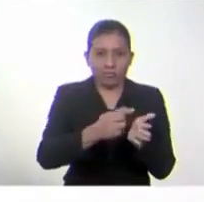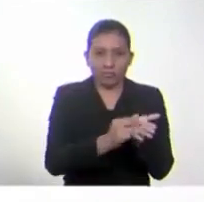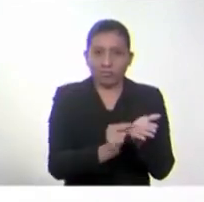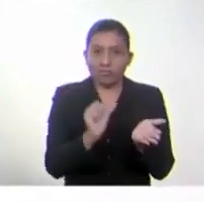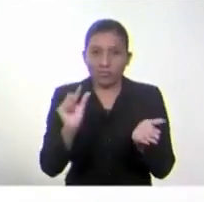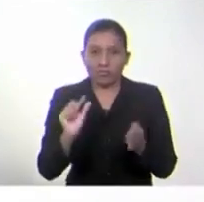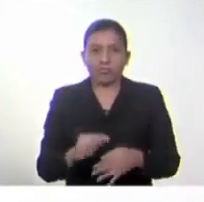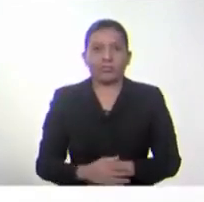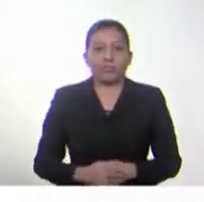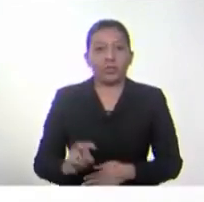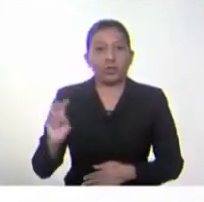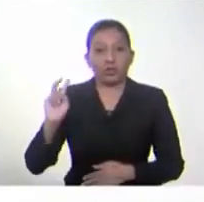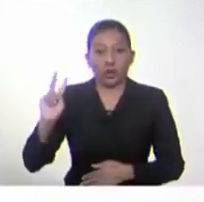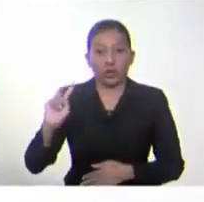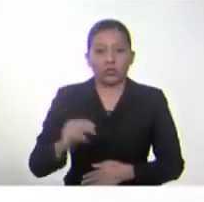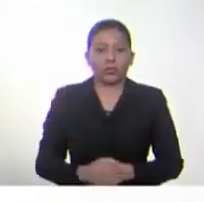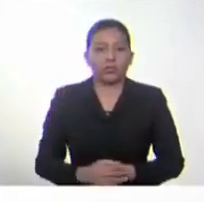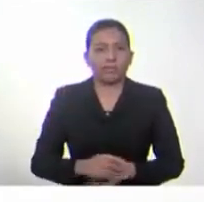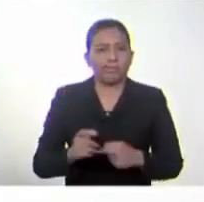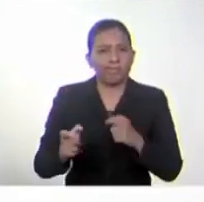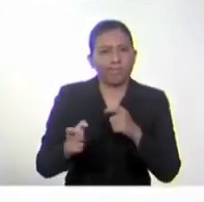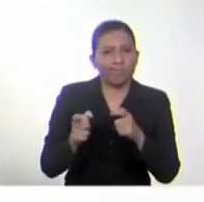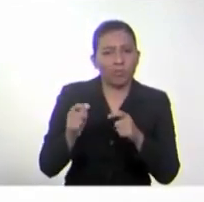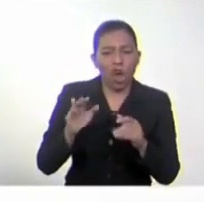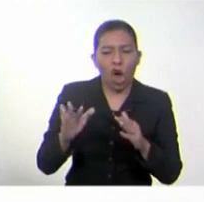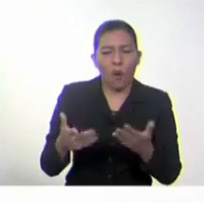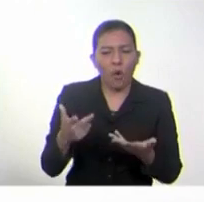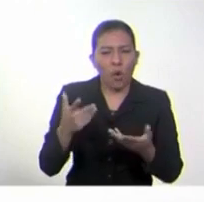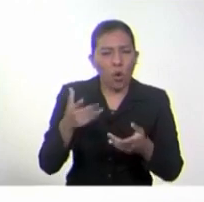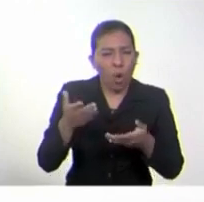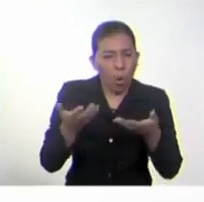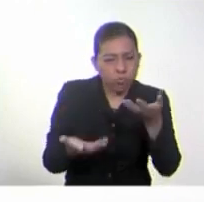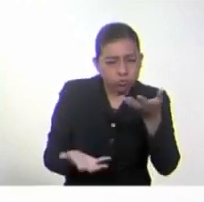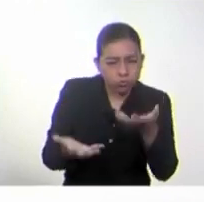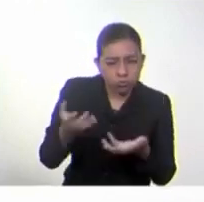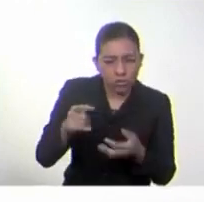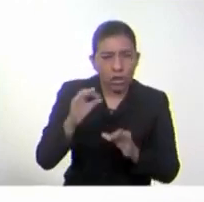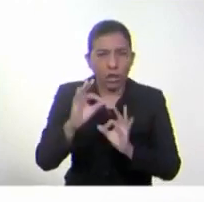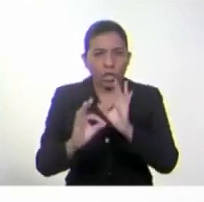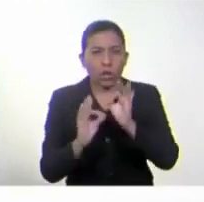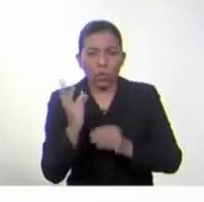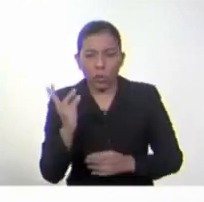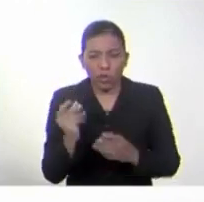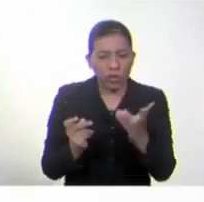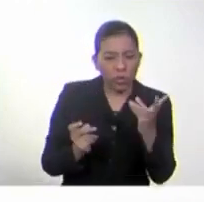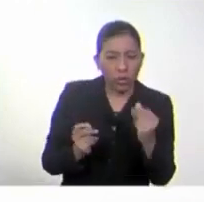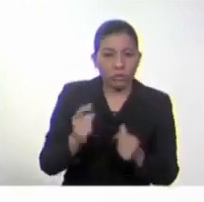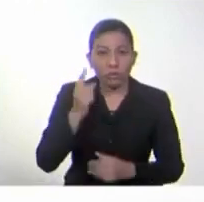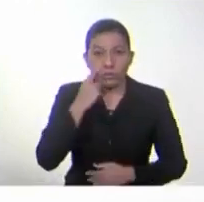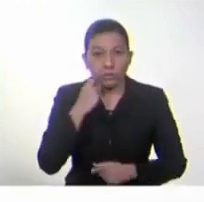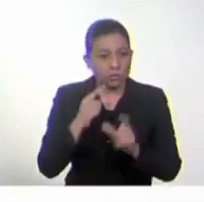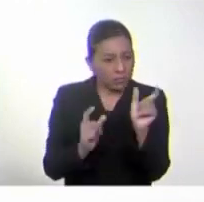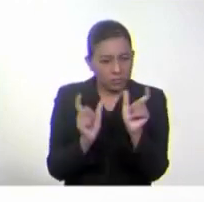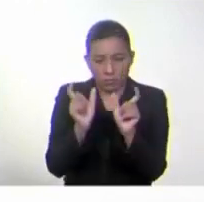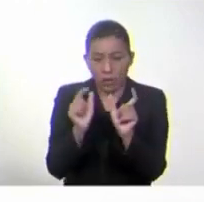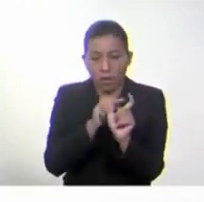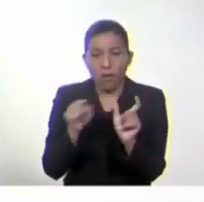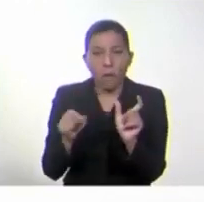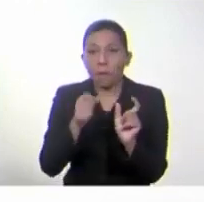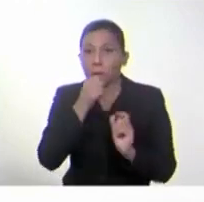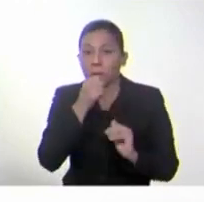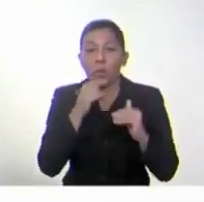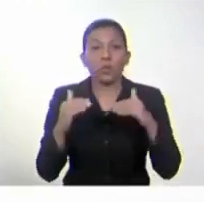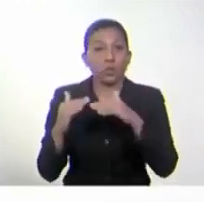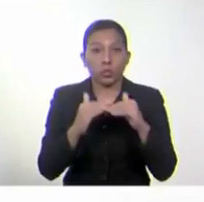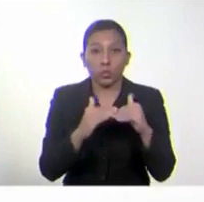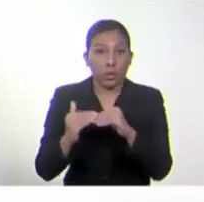2. Balanceo de los átomos. Este paso requiere observar ambos lados de la ecuación hasta hacer coincidir el número de